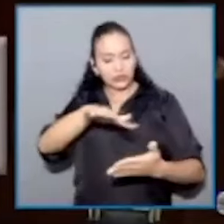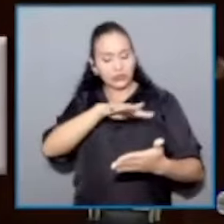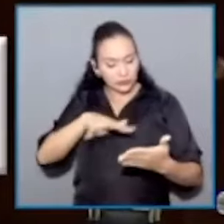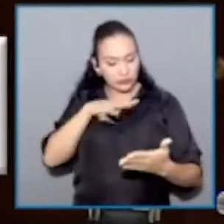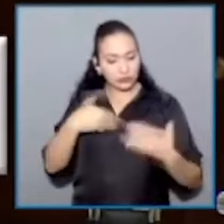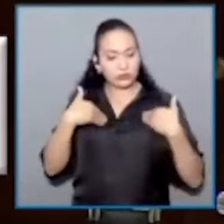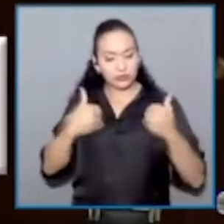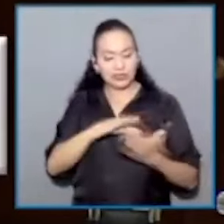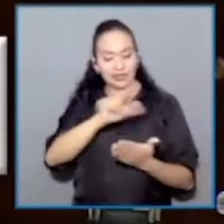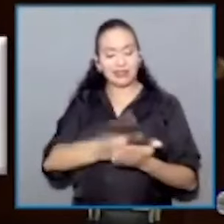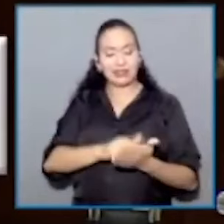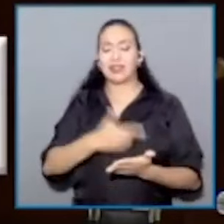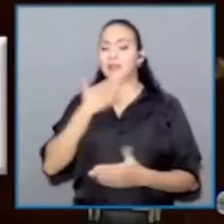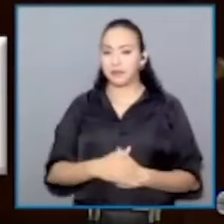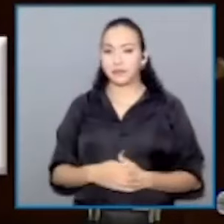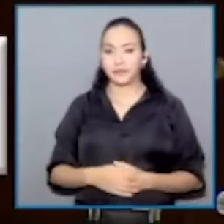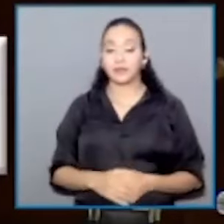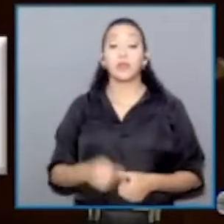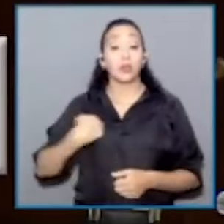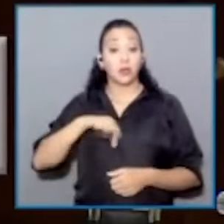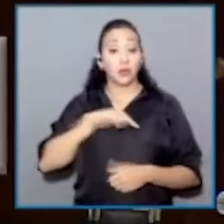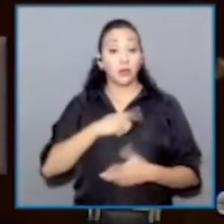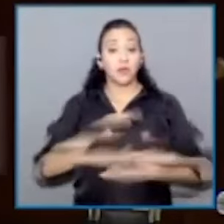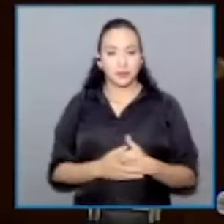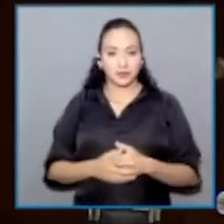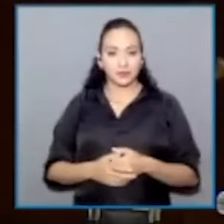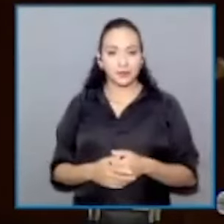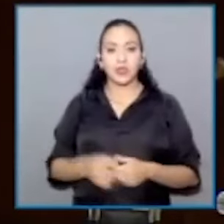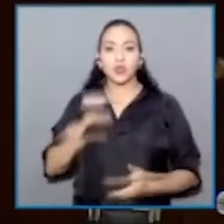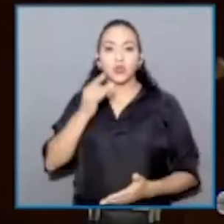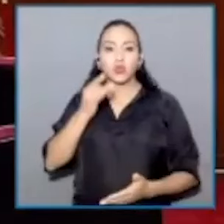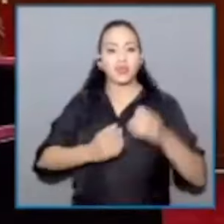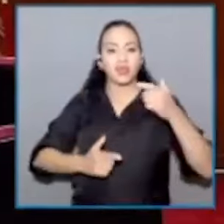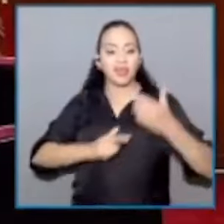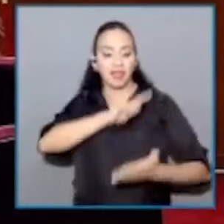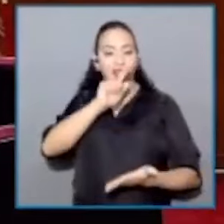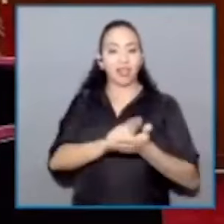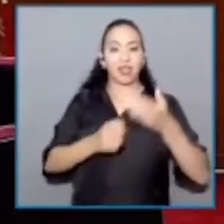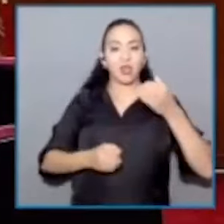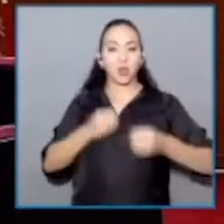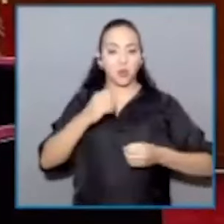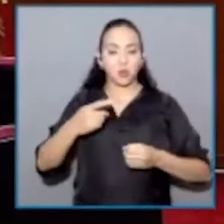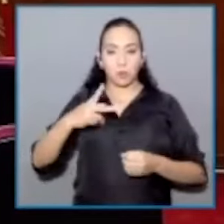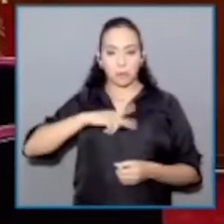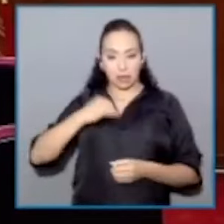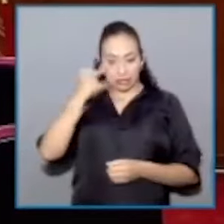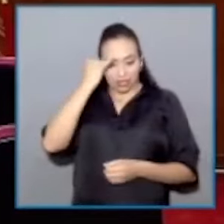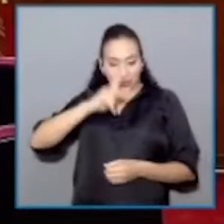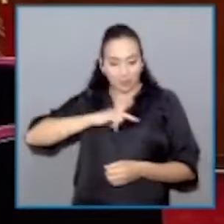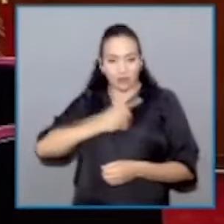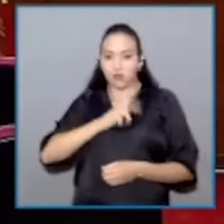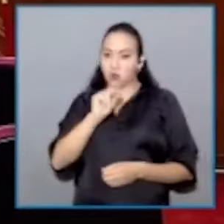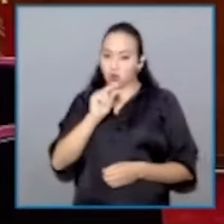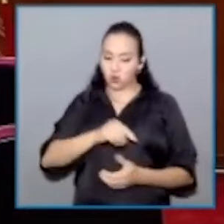argumentos jurídicos y no de expresiones subjetivas de lo que nos parezca. Esta decisión se dio al